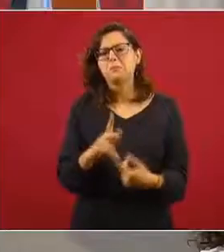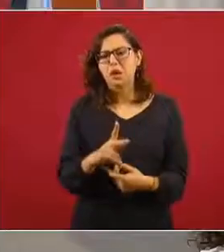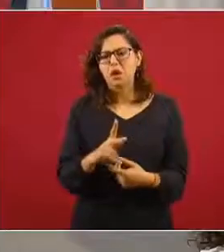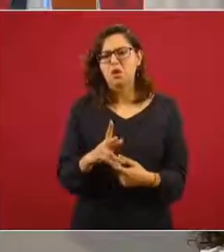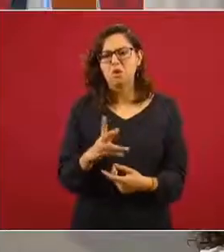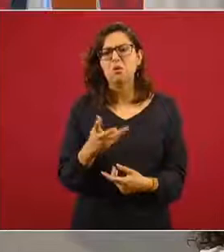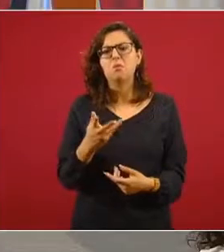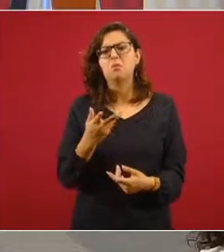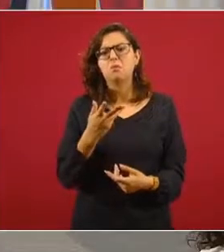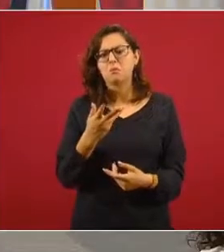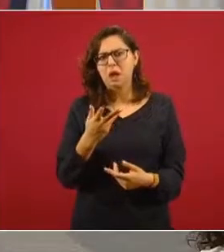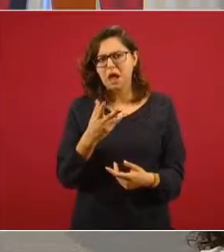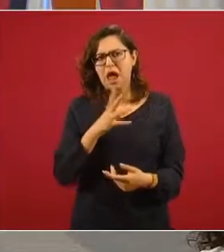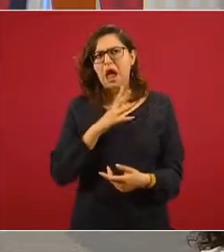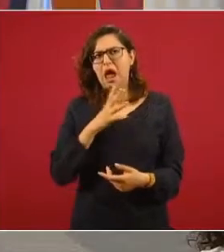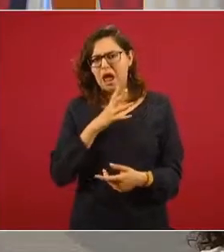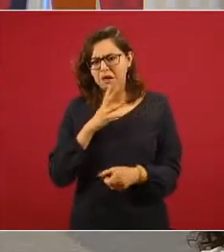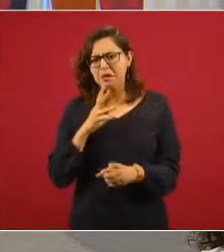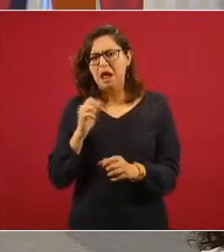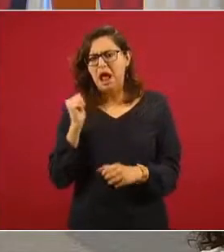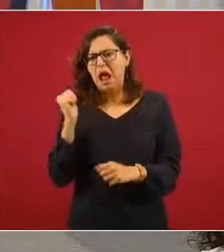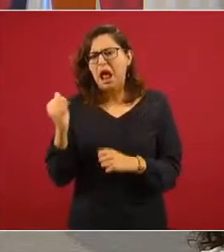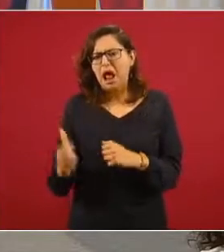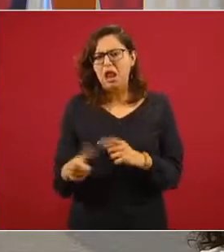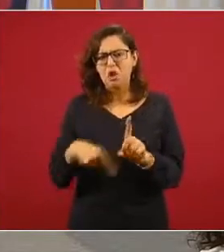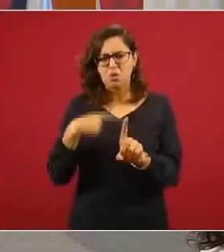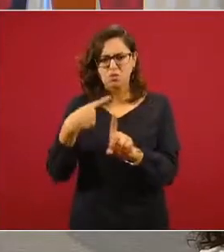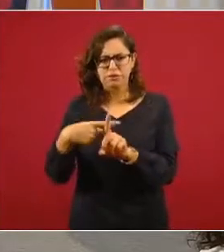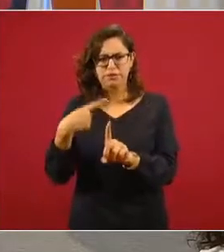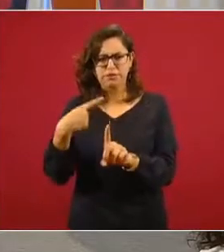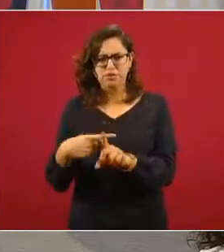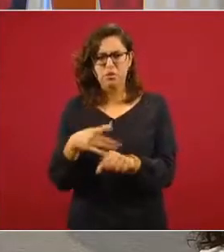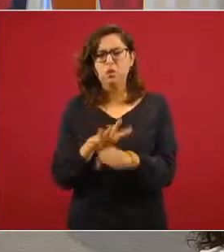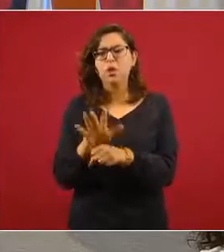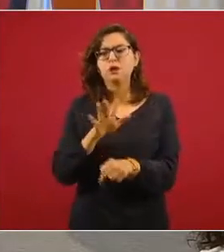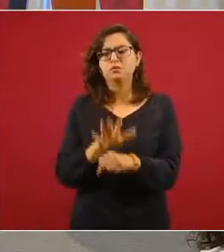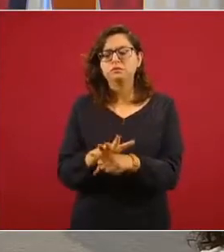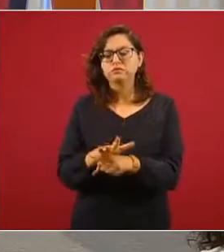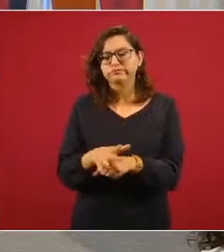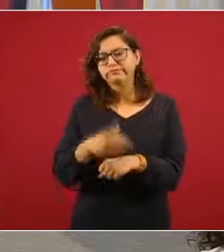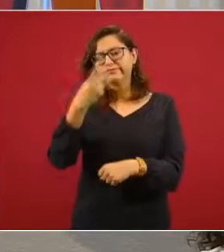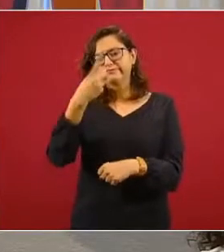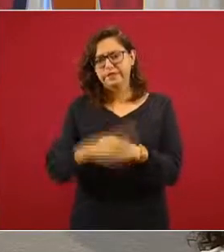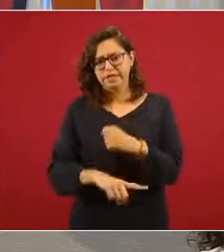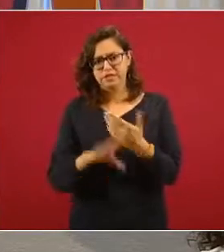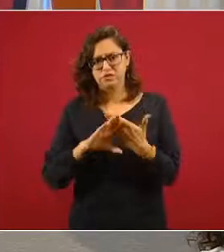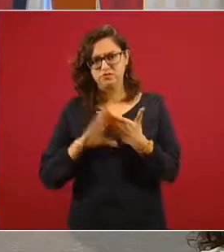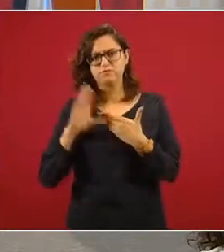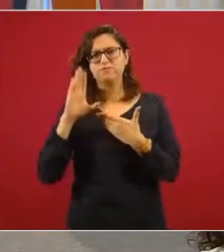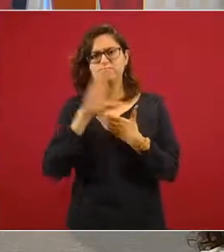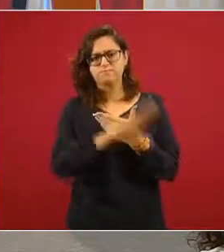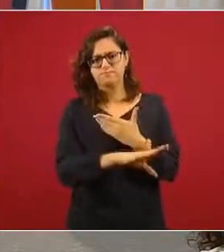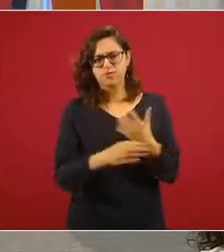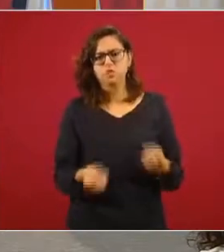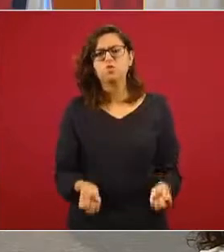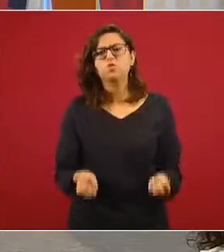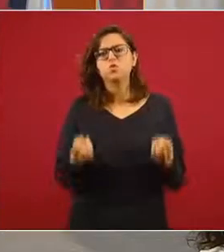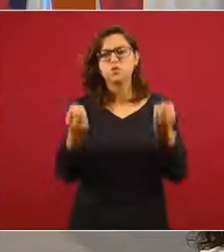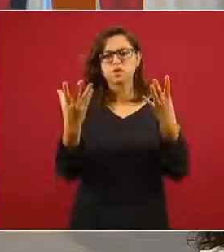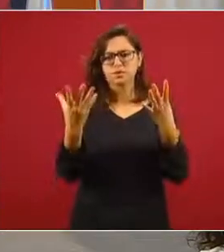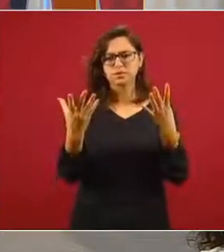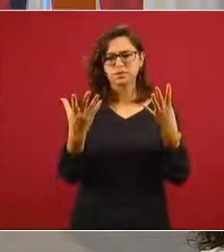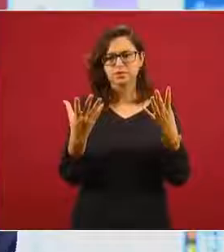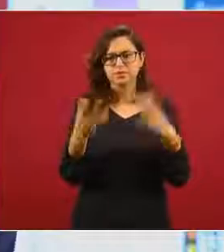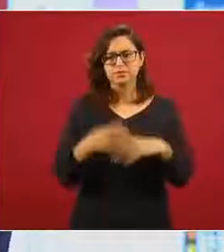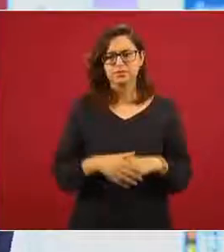puede estimar en la medida del daño evitado. Y lo que es directamente visible es el